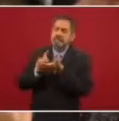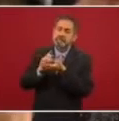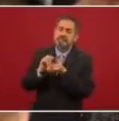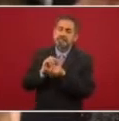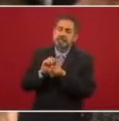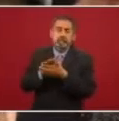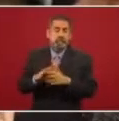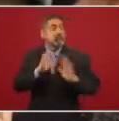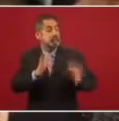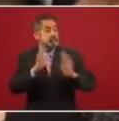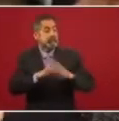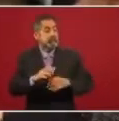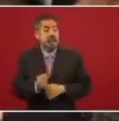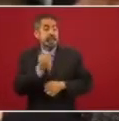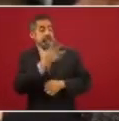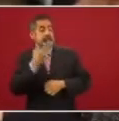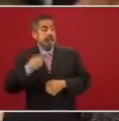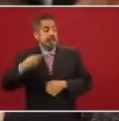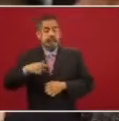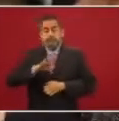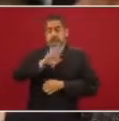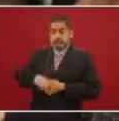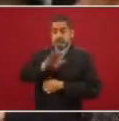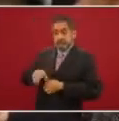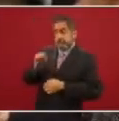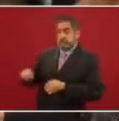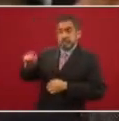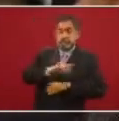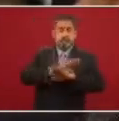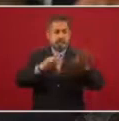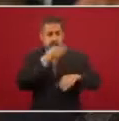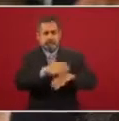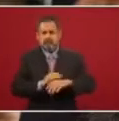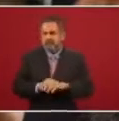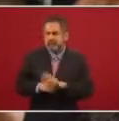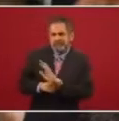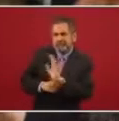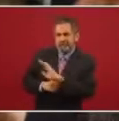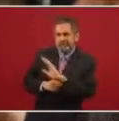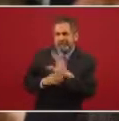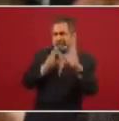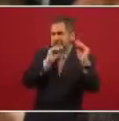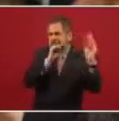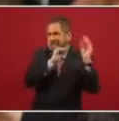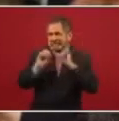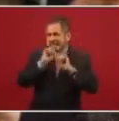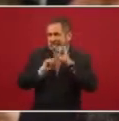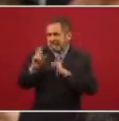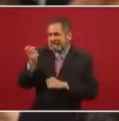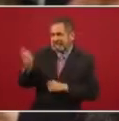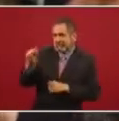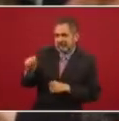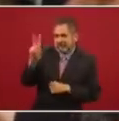es que ya hay cinco casos de muertos en méxico de coronavirus le expliqué que eso era un rumor que no era cierto y que me